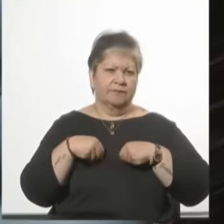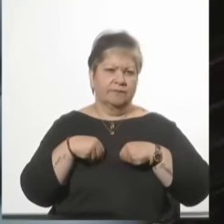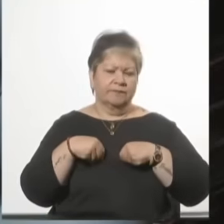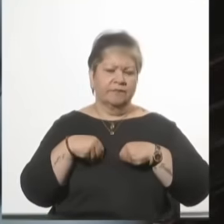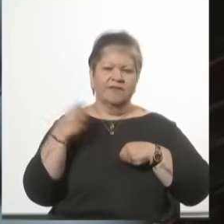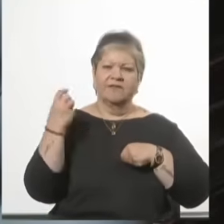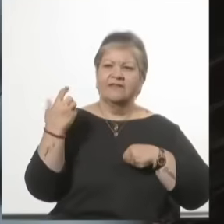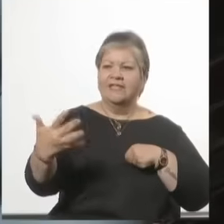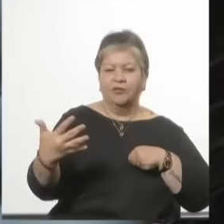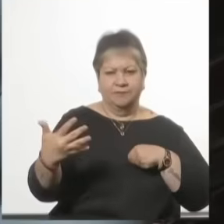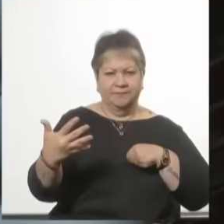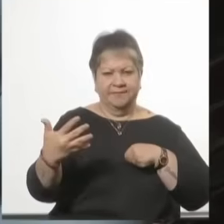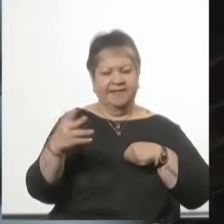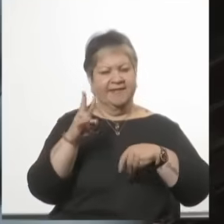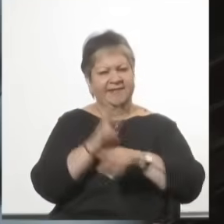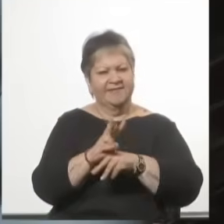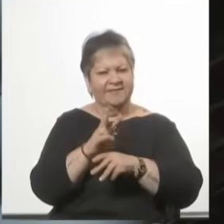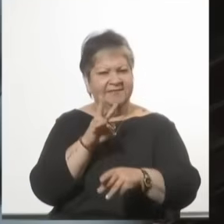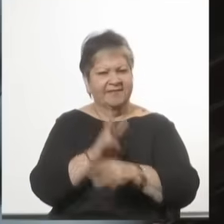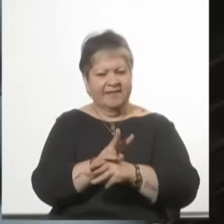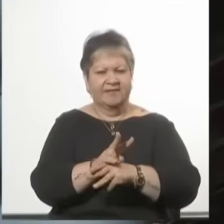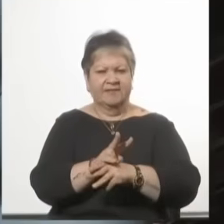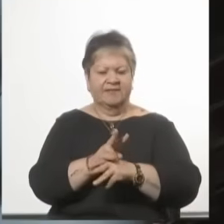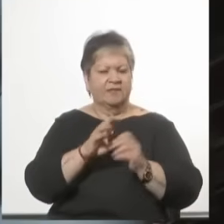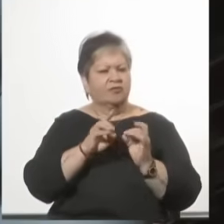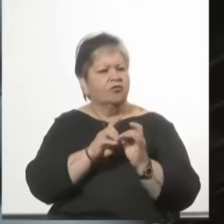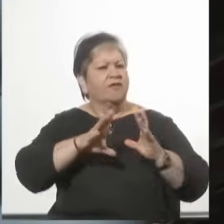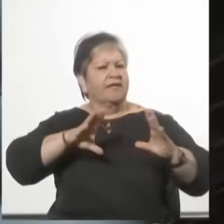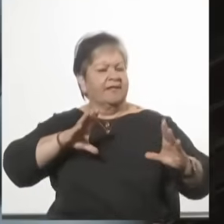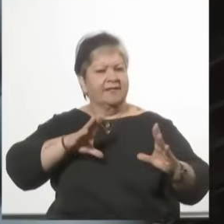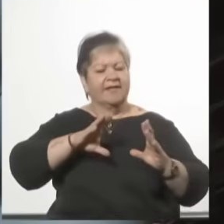el valor de la defensa de la soberanía nacional y de la